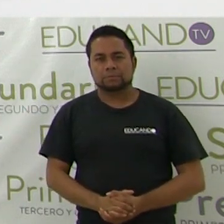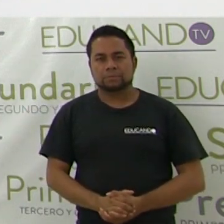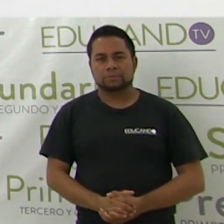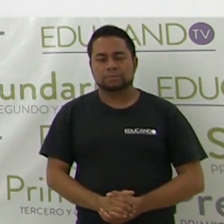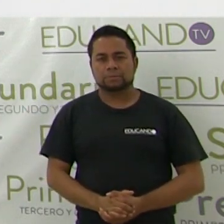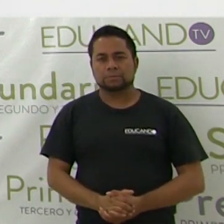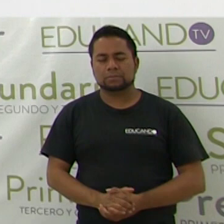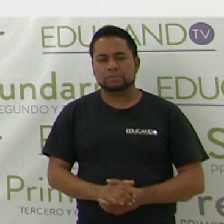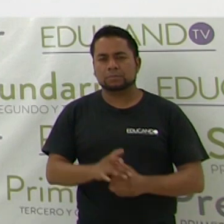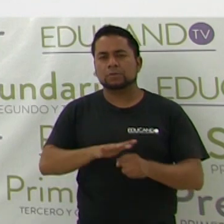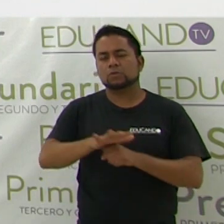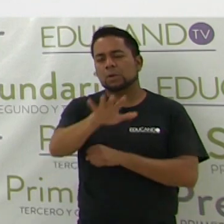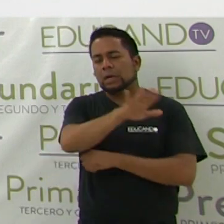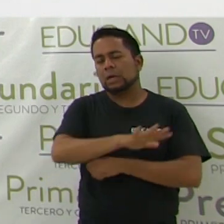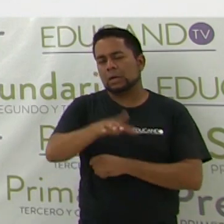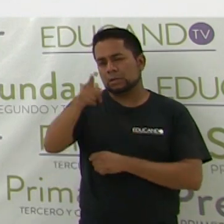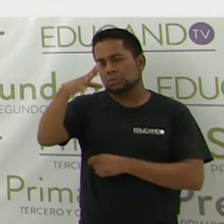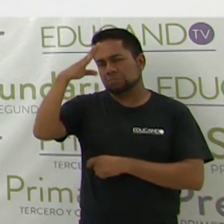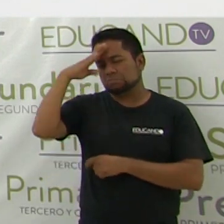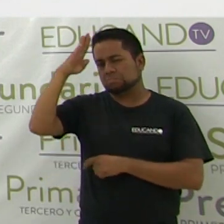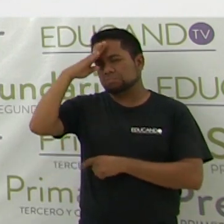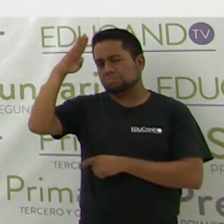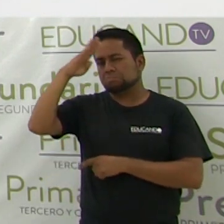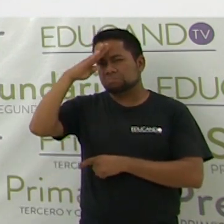¿De qué continente creen que estoy hablando?